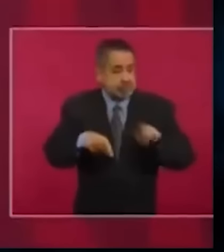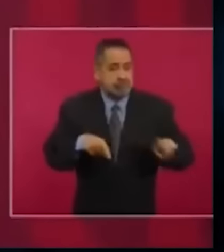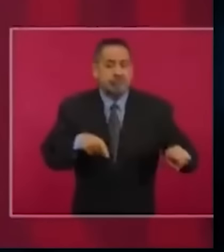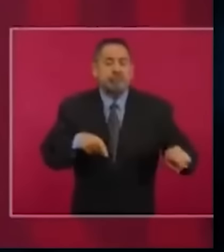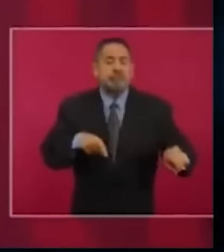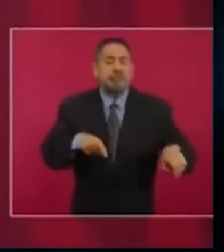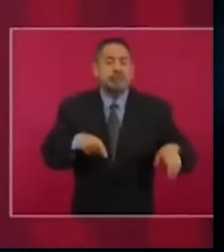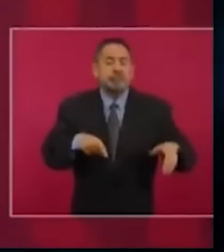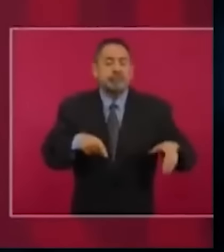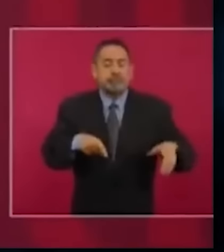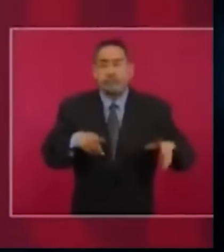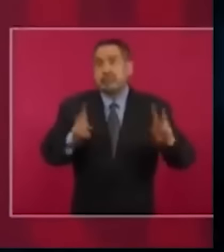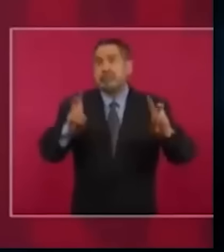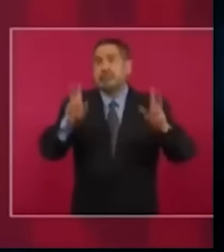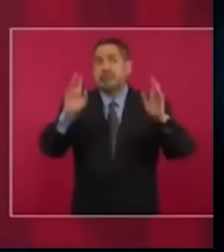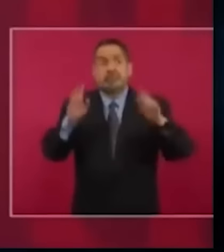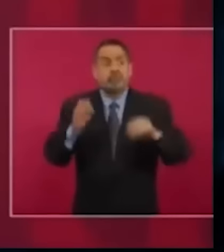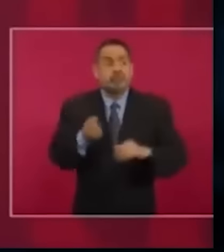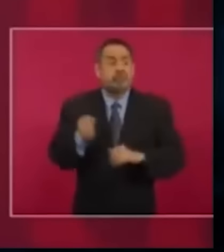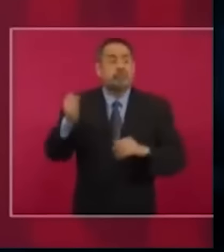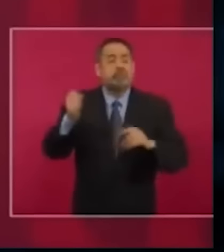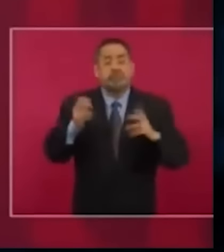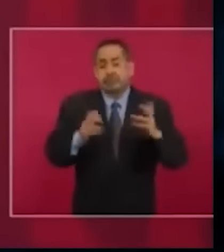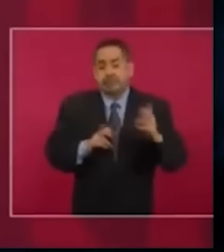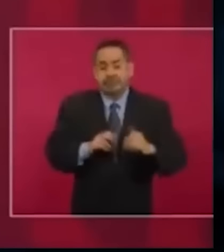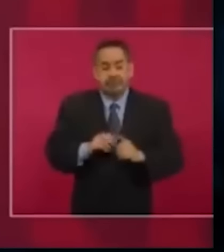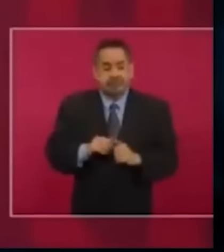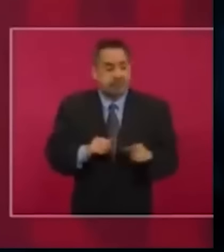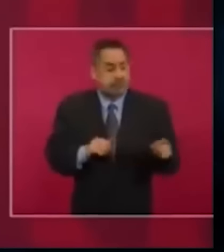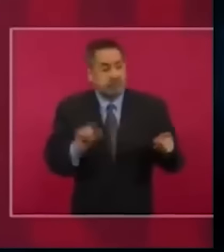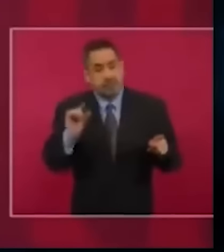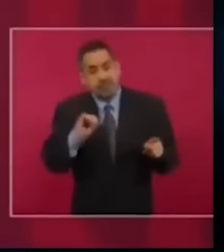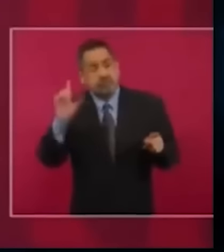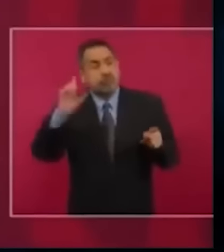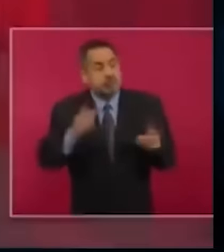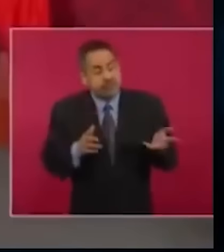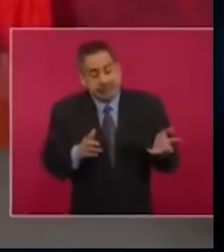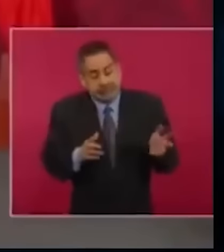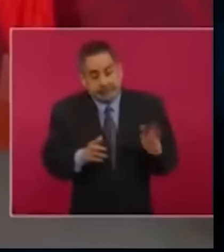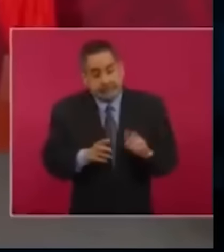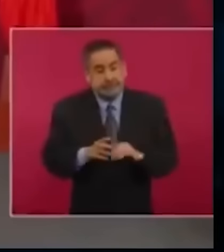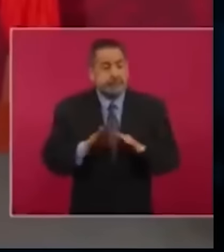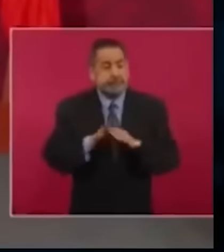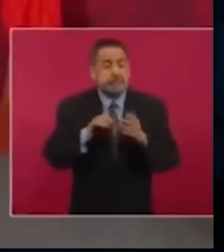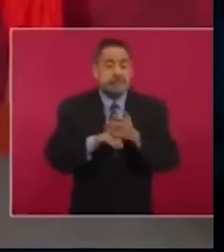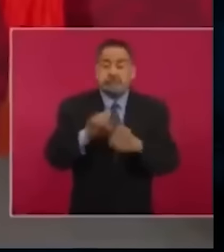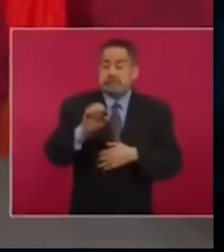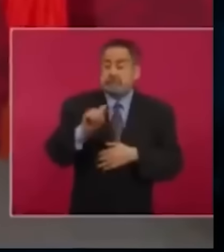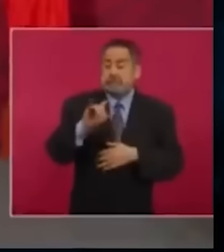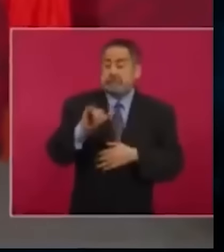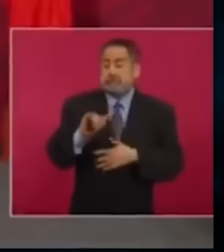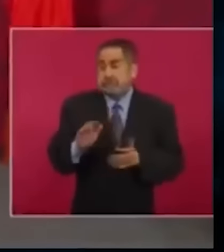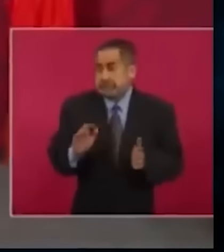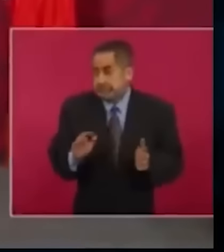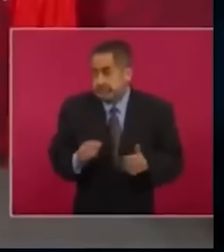periodista tan eh profesional con tanta